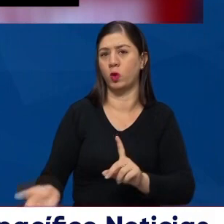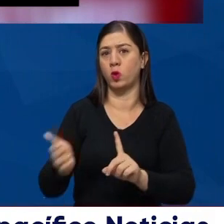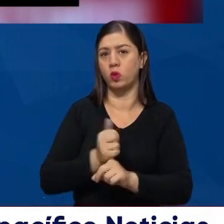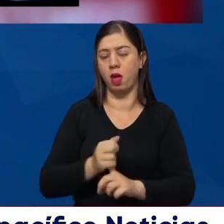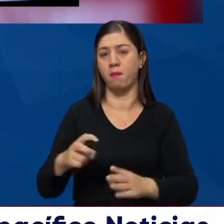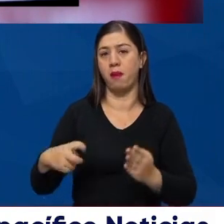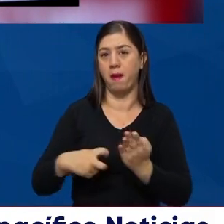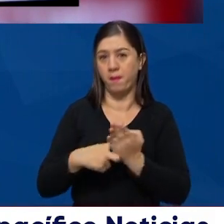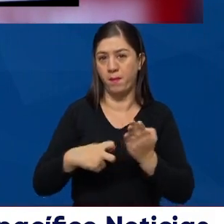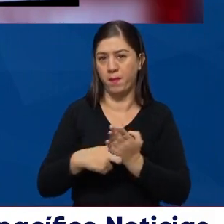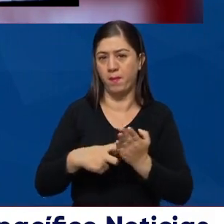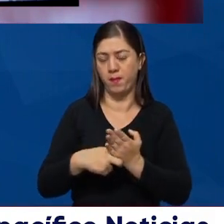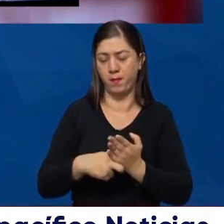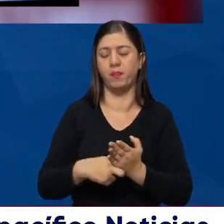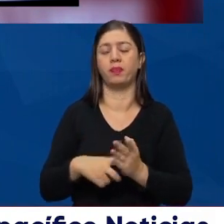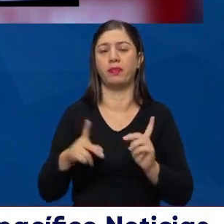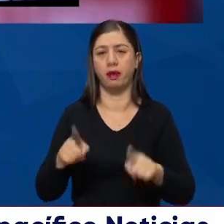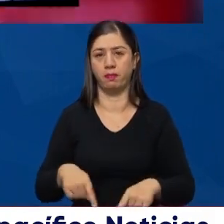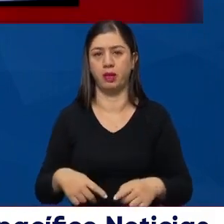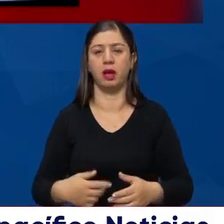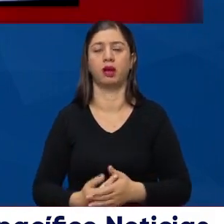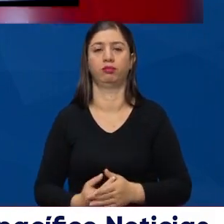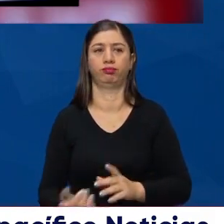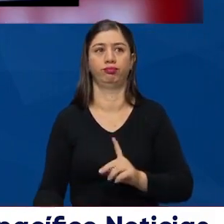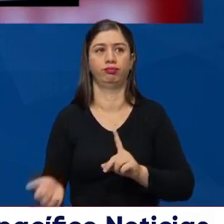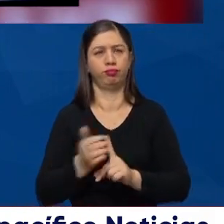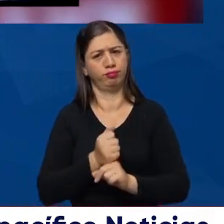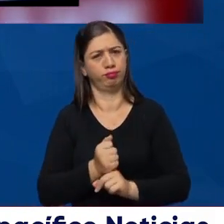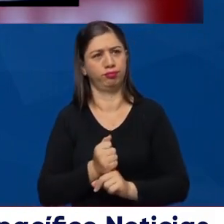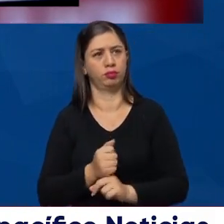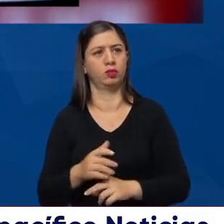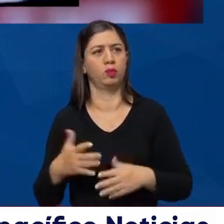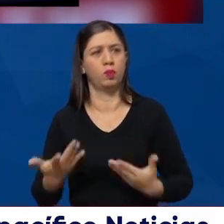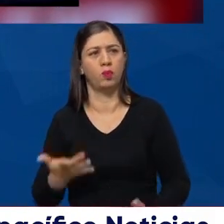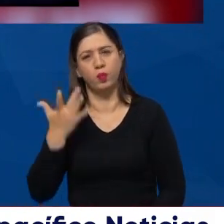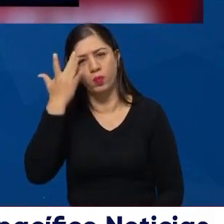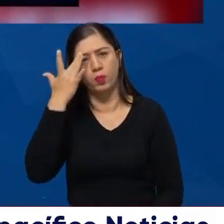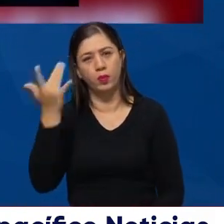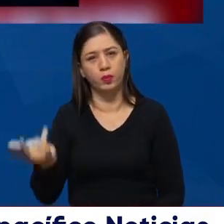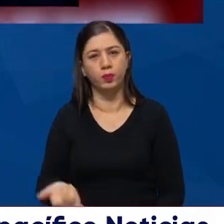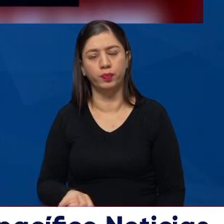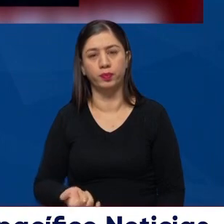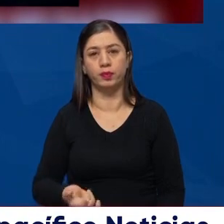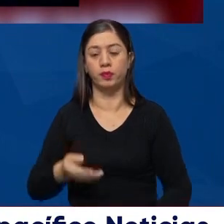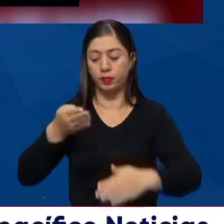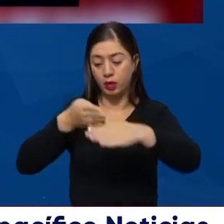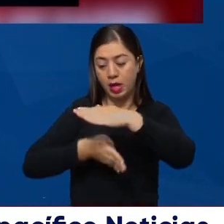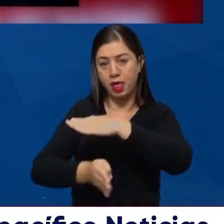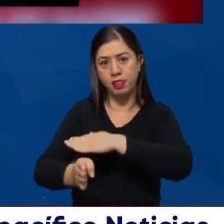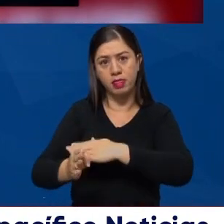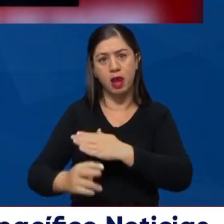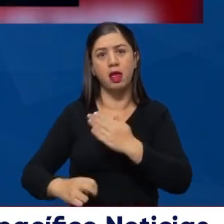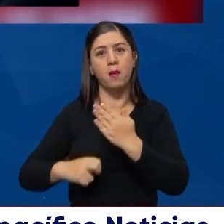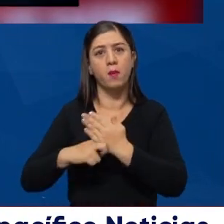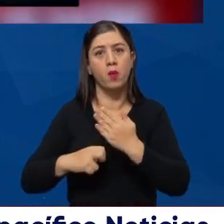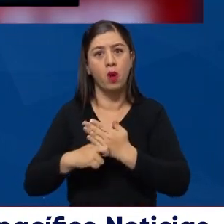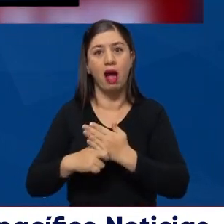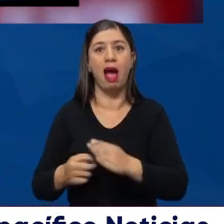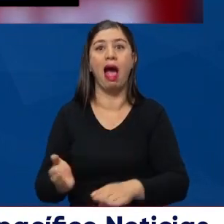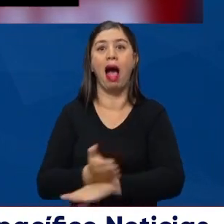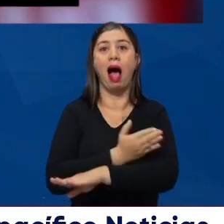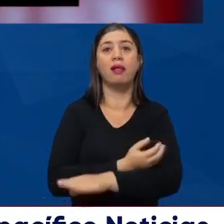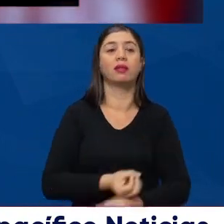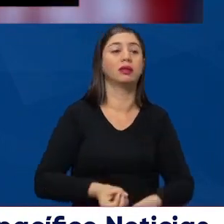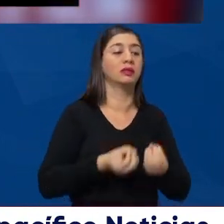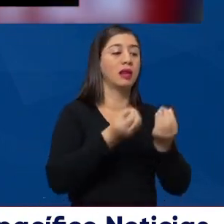de protocolo, que eso es algo realmente para llamar la atención, porque las entradas de protocolo significa que alguien se las dio